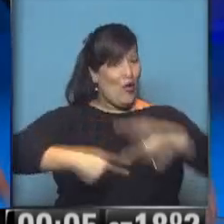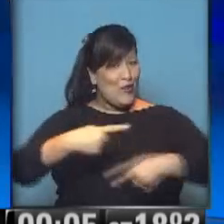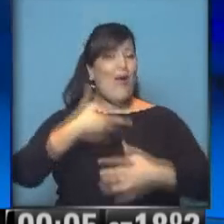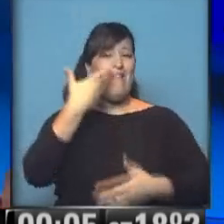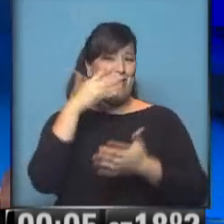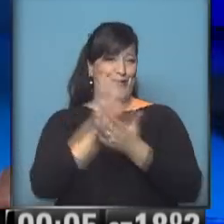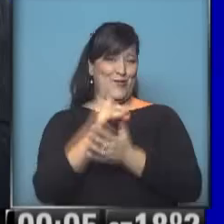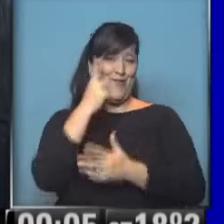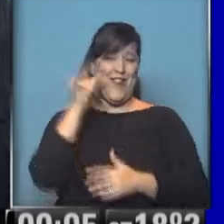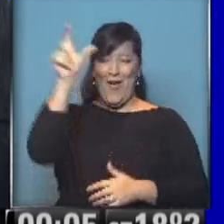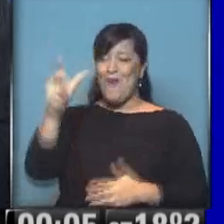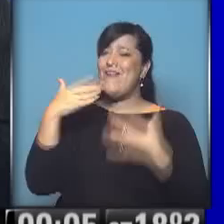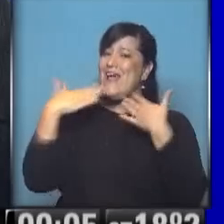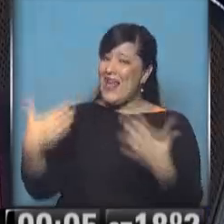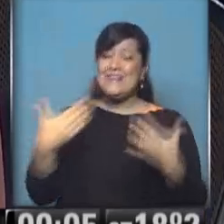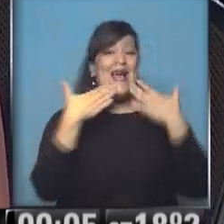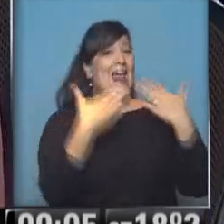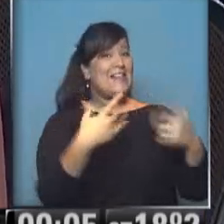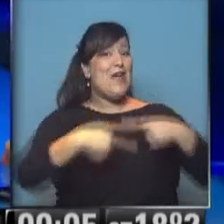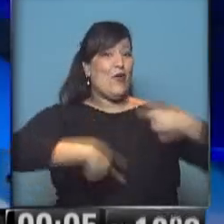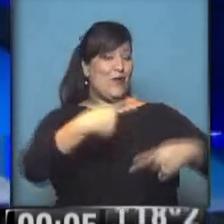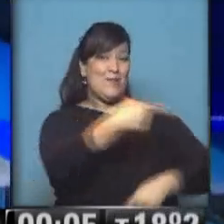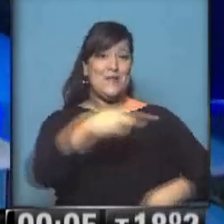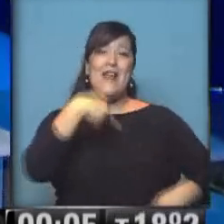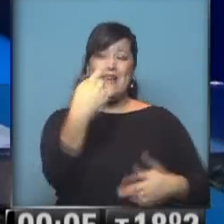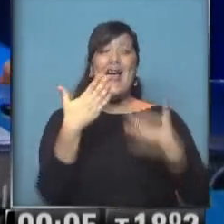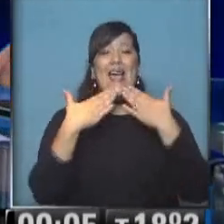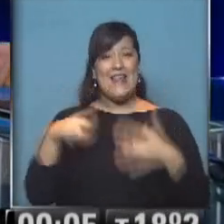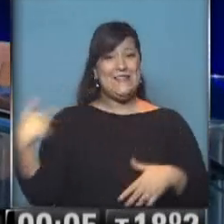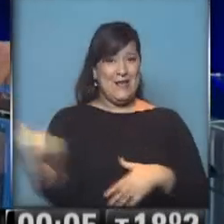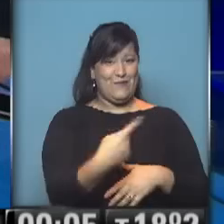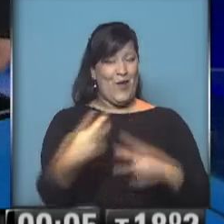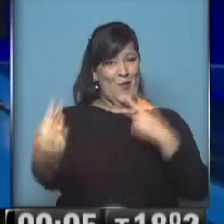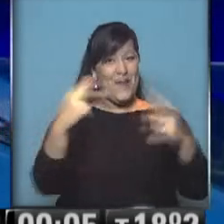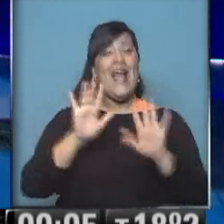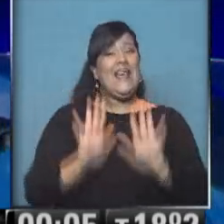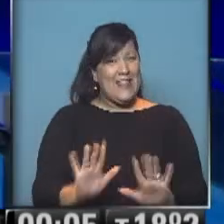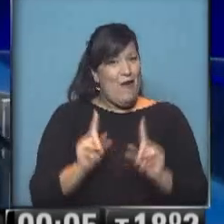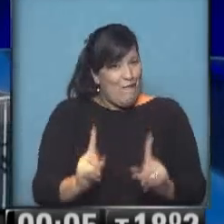gracias Max. Gaby, la seguimos la semana que viene. Ustedes, gracias por acompañarnos. Quédense en la